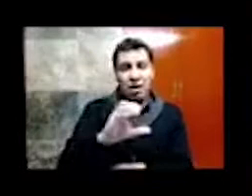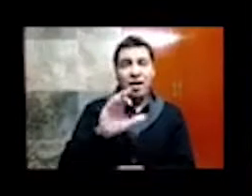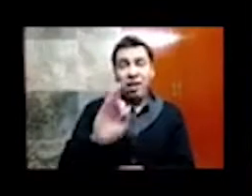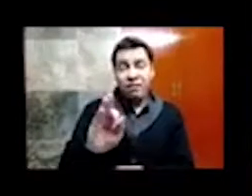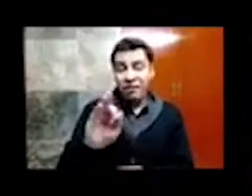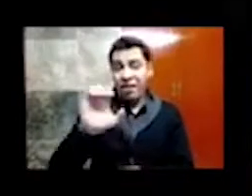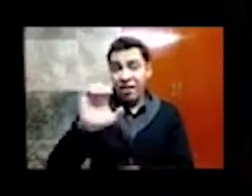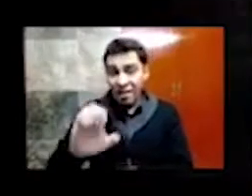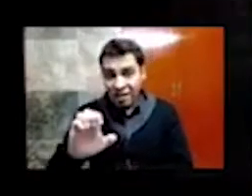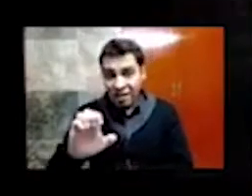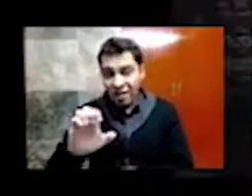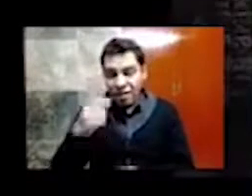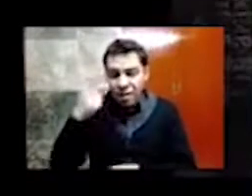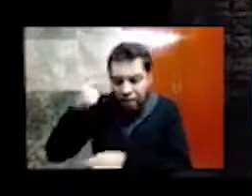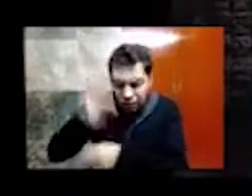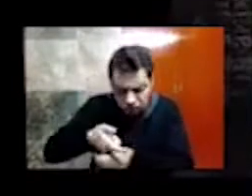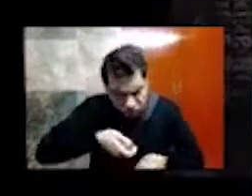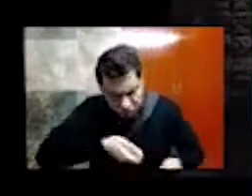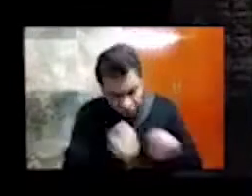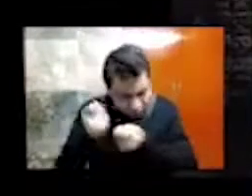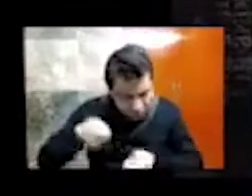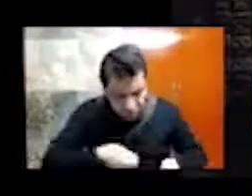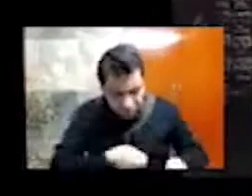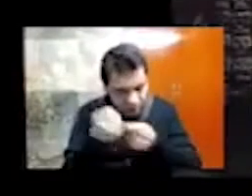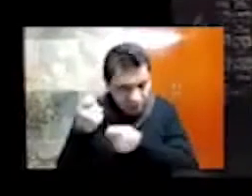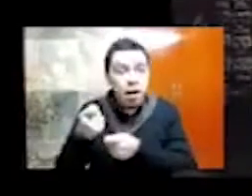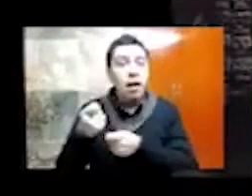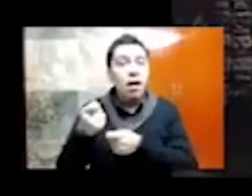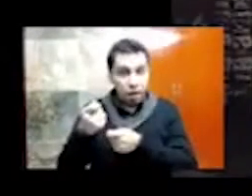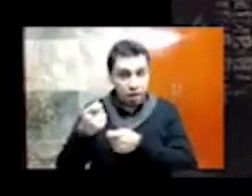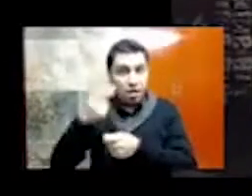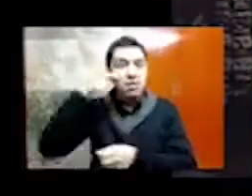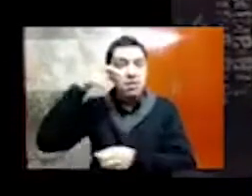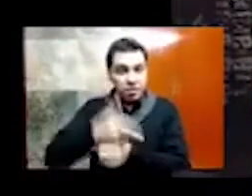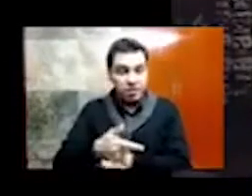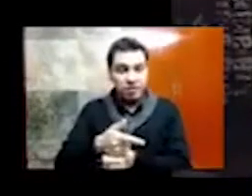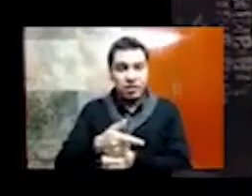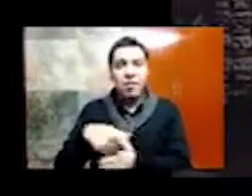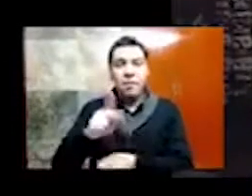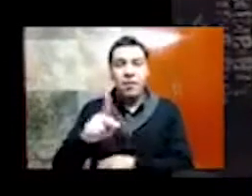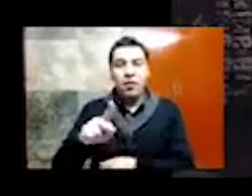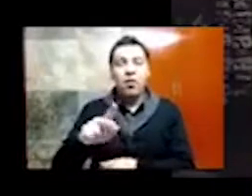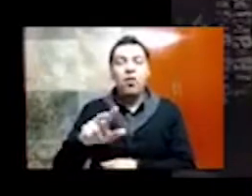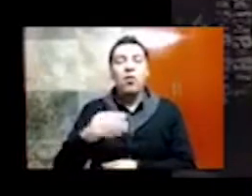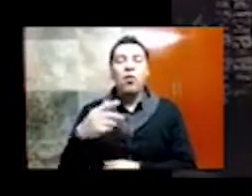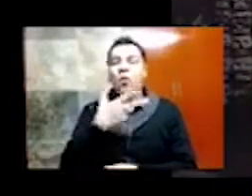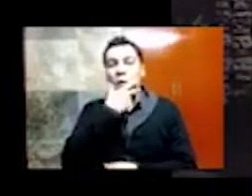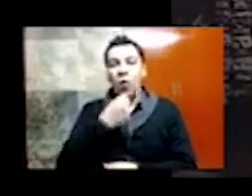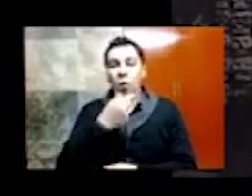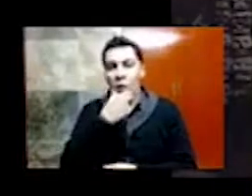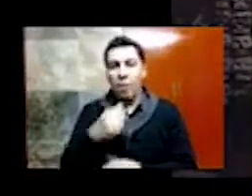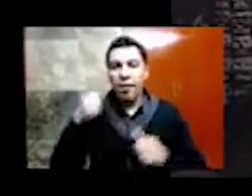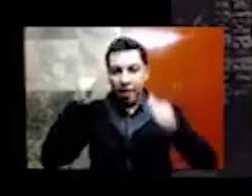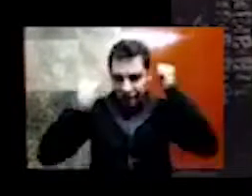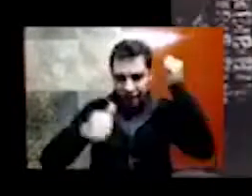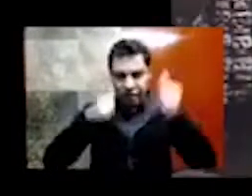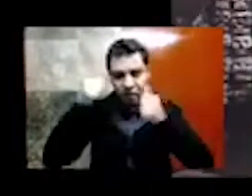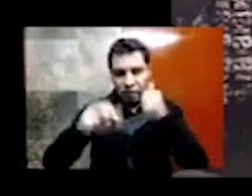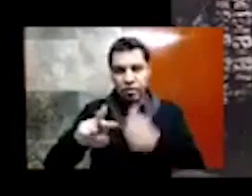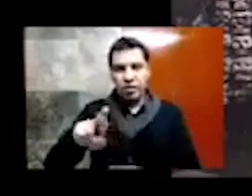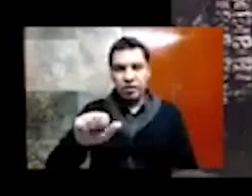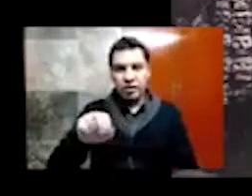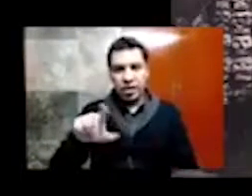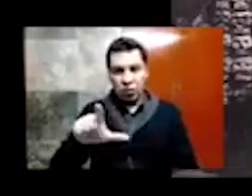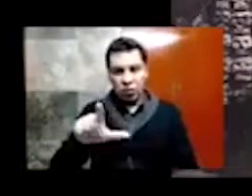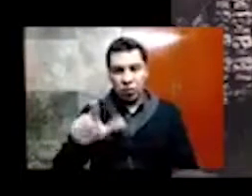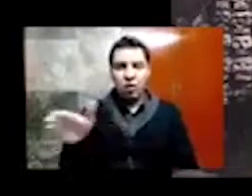por el arqueólogo Raúl Arana. Algunas imágenes, incluyendo la de arriba a la derecha, del juego que con mis hijos teníamos